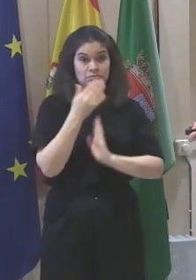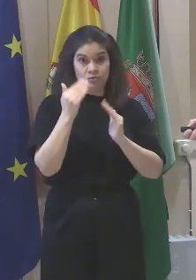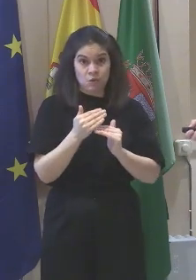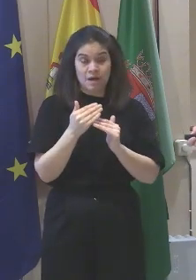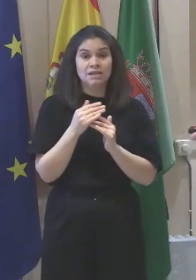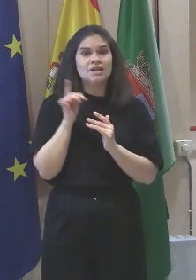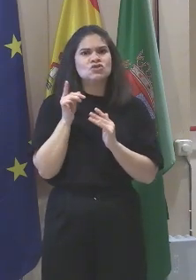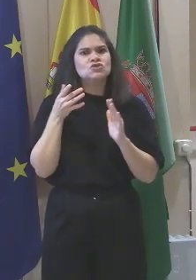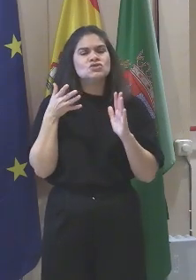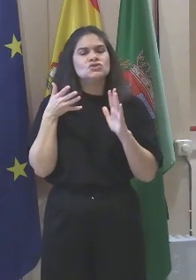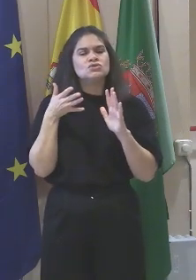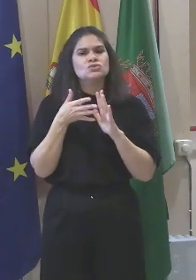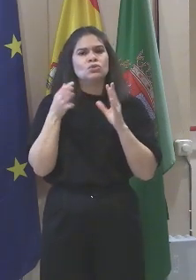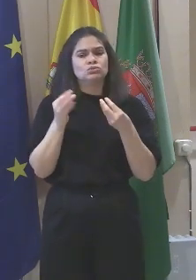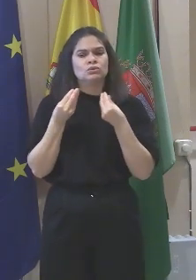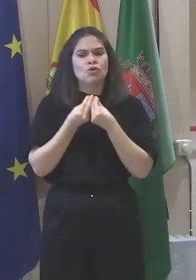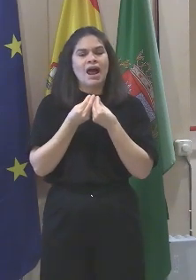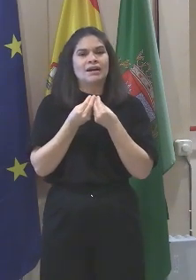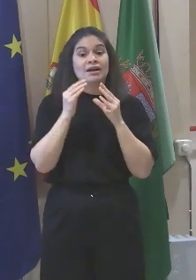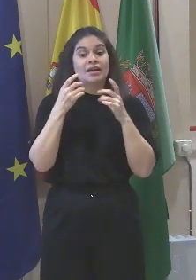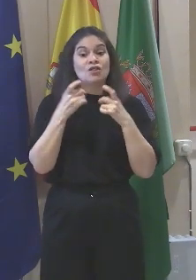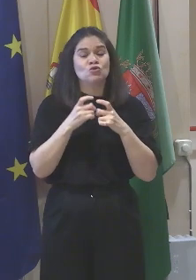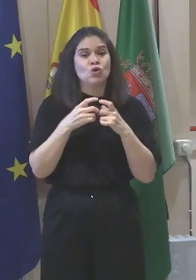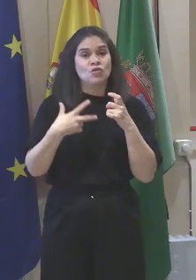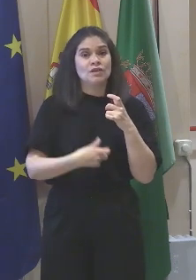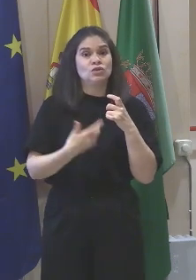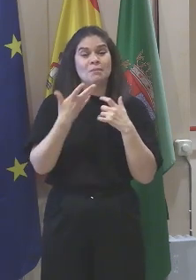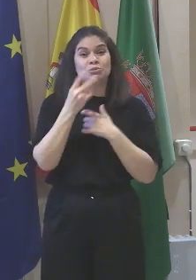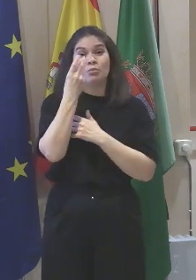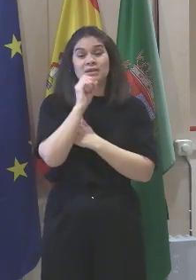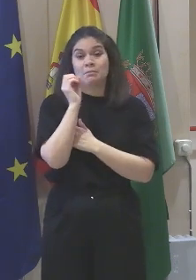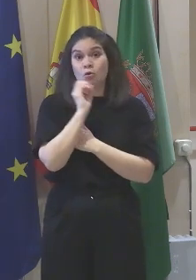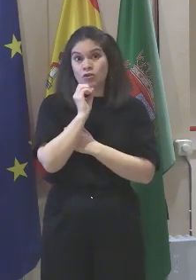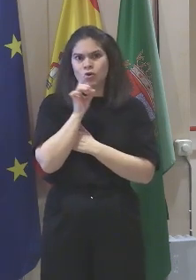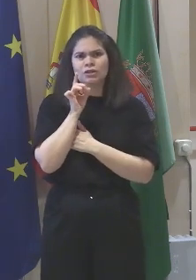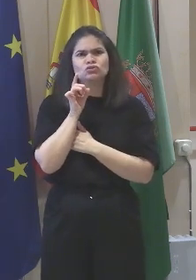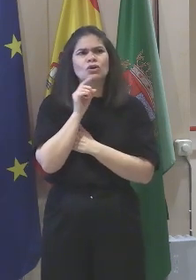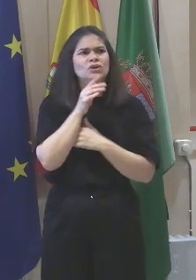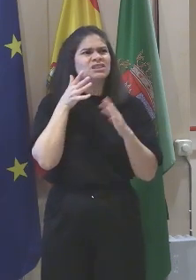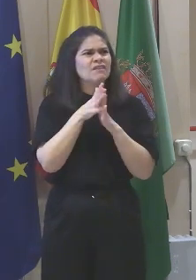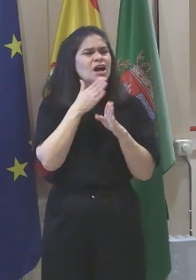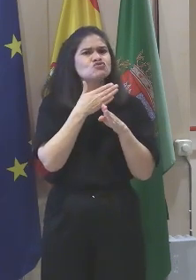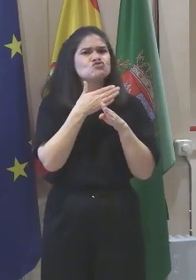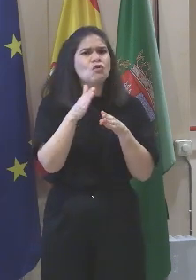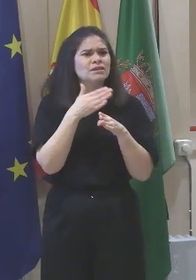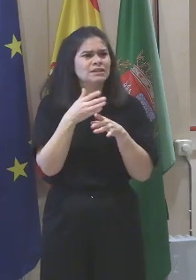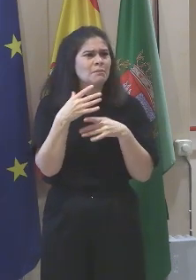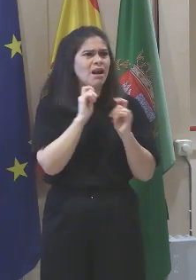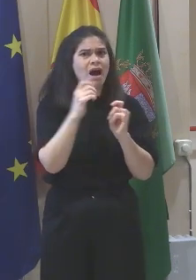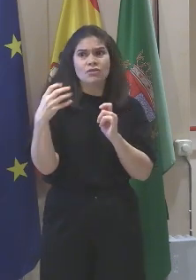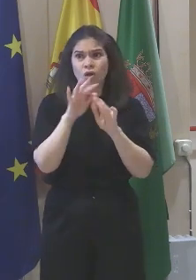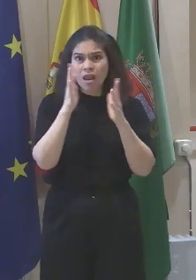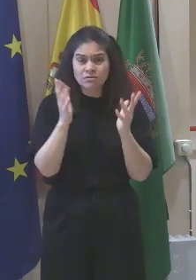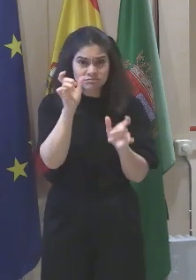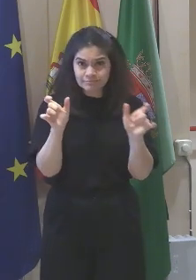de una reducción de las dosis de insulina aproximadas de un 20%. ¿Es esto suficiente como para dárselo a todo el mundo?